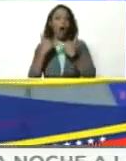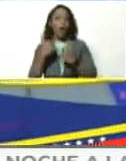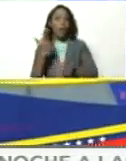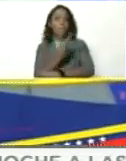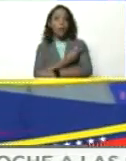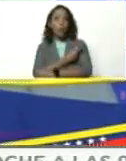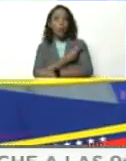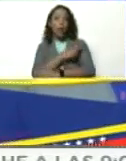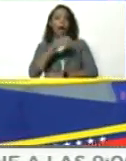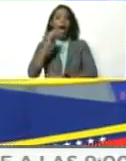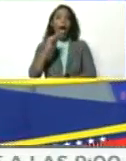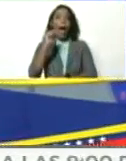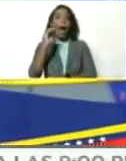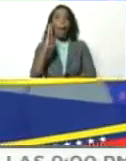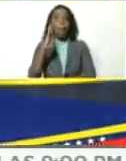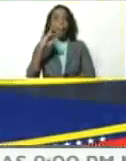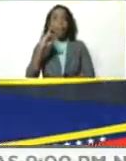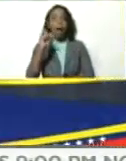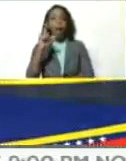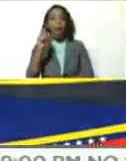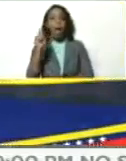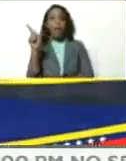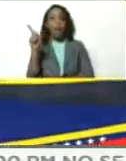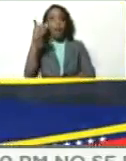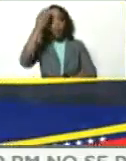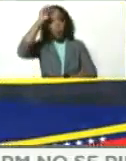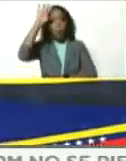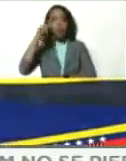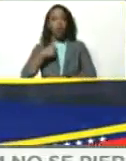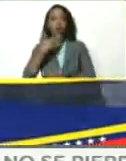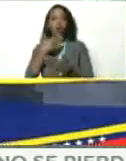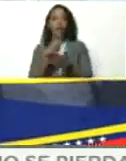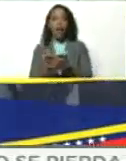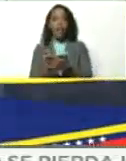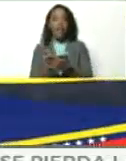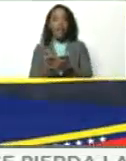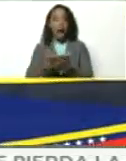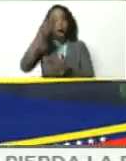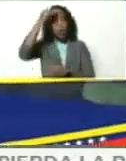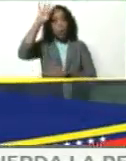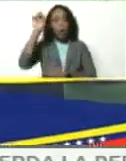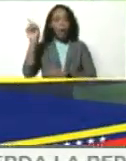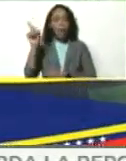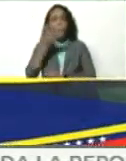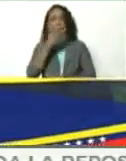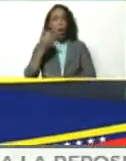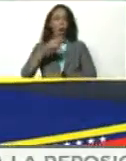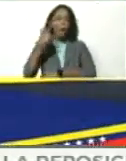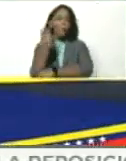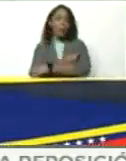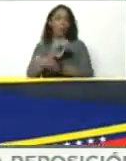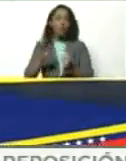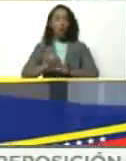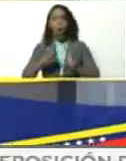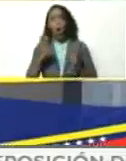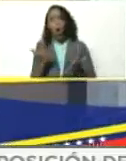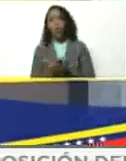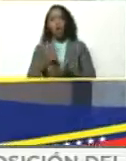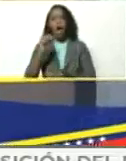vacuna Abdala de Cuba. Le doy gracias a Cuba. Es una de las mejores vacunas del mundo, la